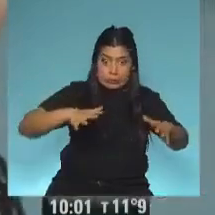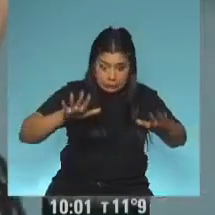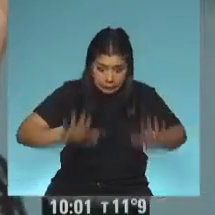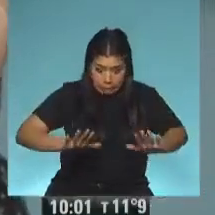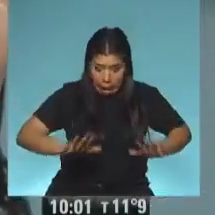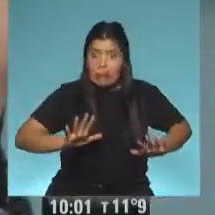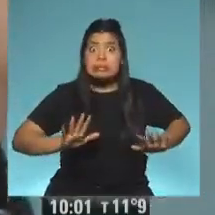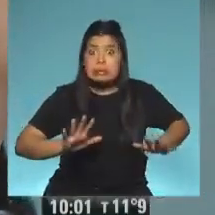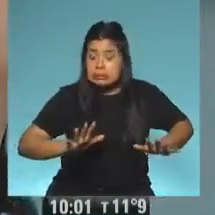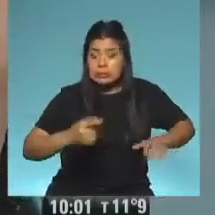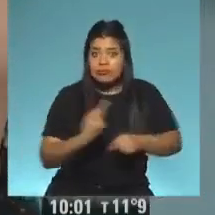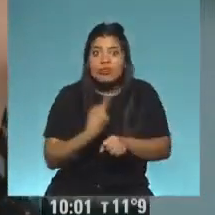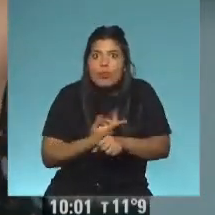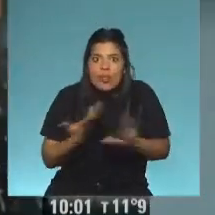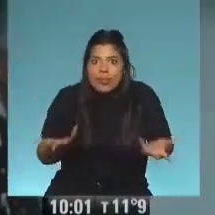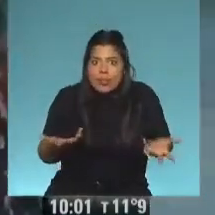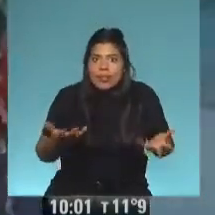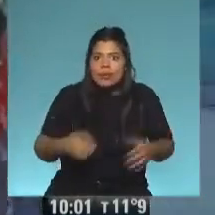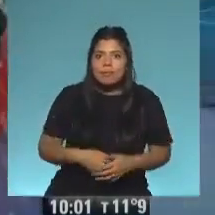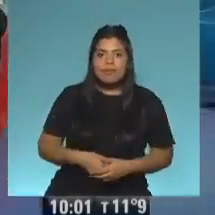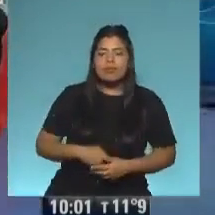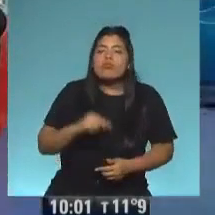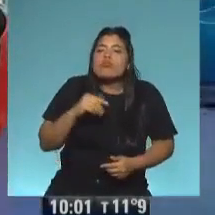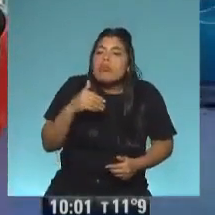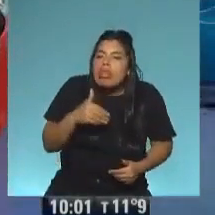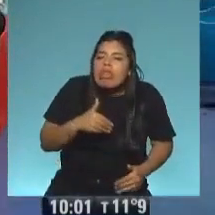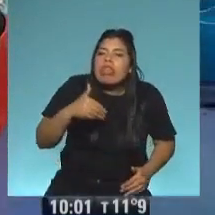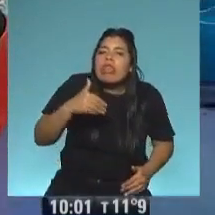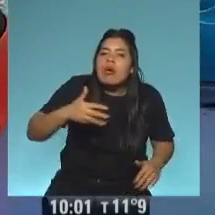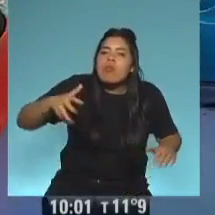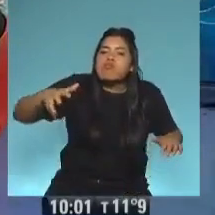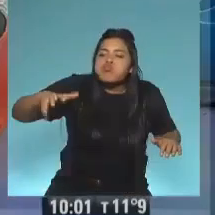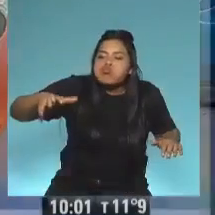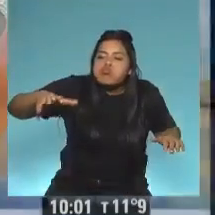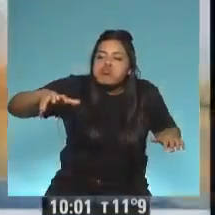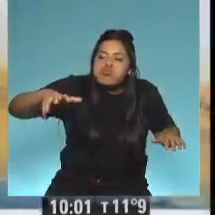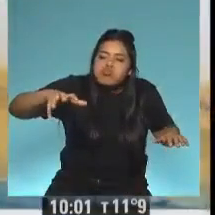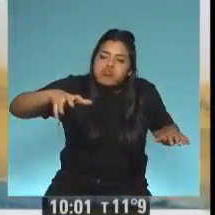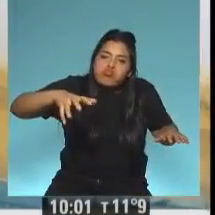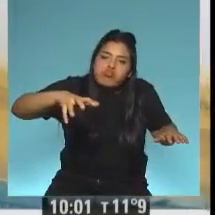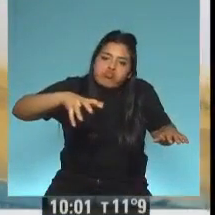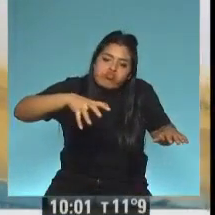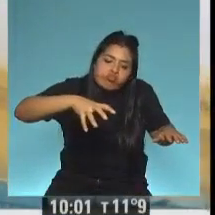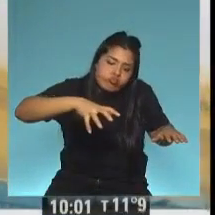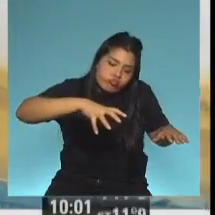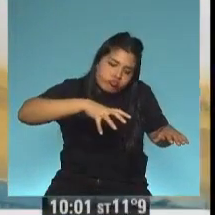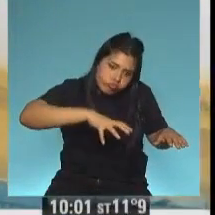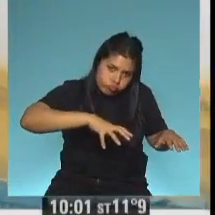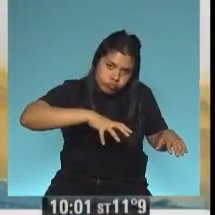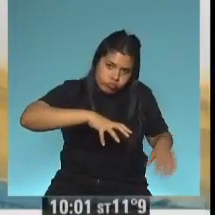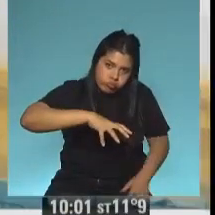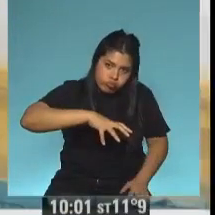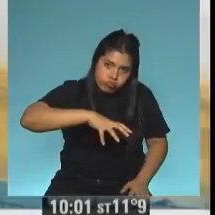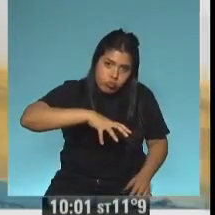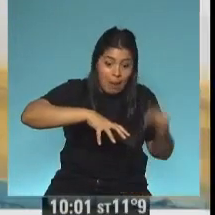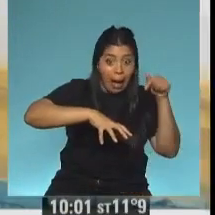La isla avanzaba poco a poco y al llegar a la playa se detuvo. Pino